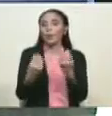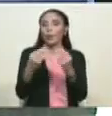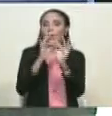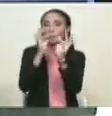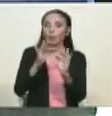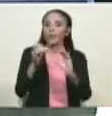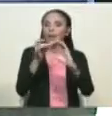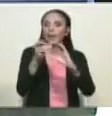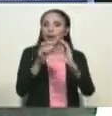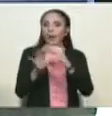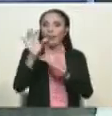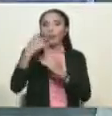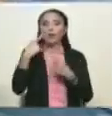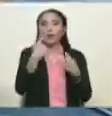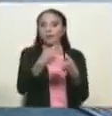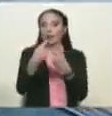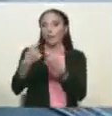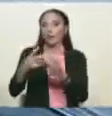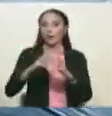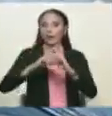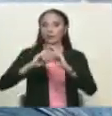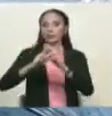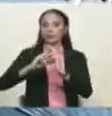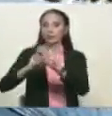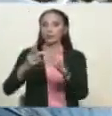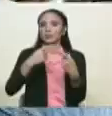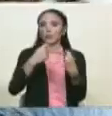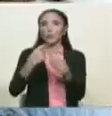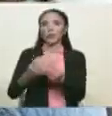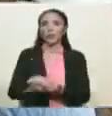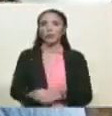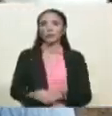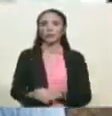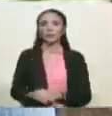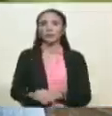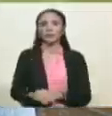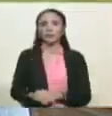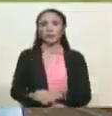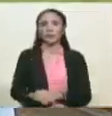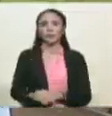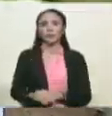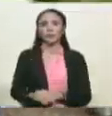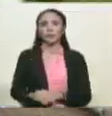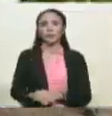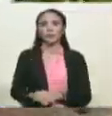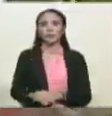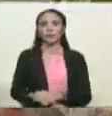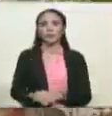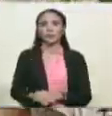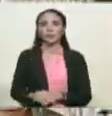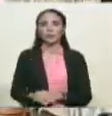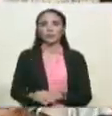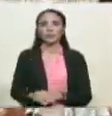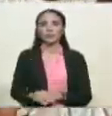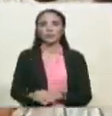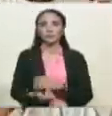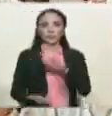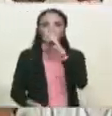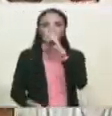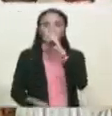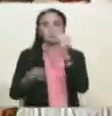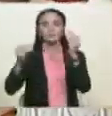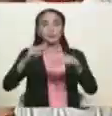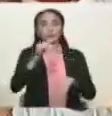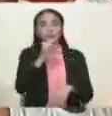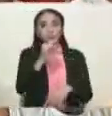y sean protegidos a nivel social ustedes y su familia. Ya tendrán buenas noticias en las próximas